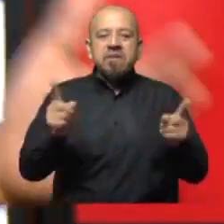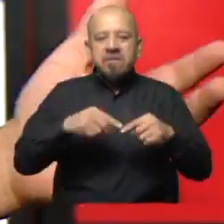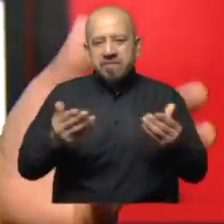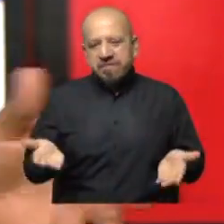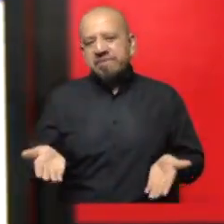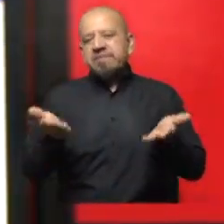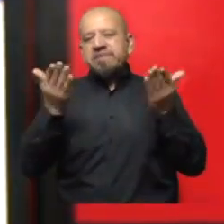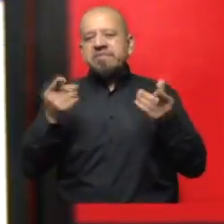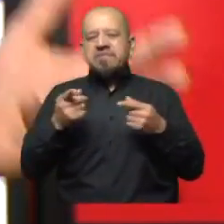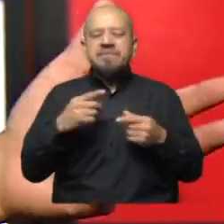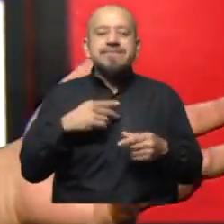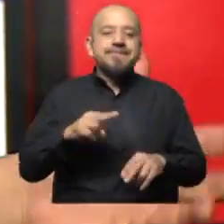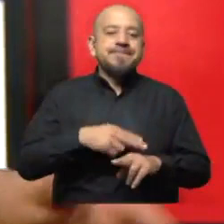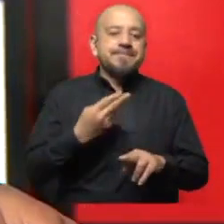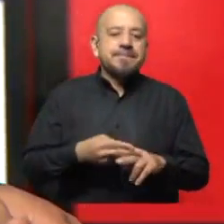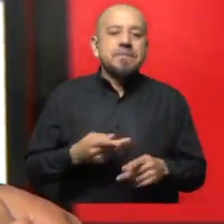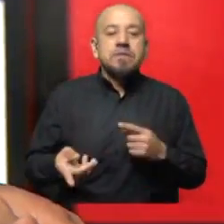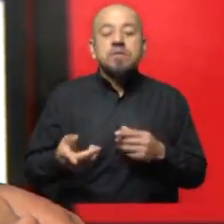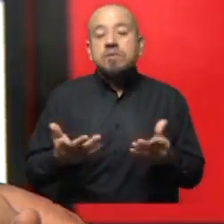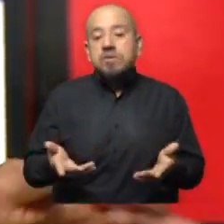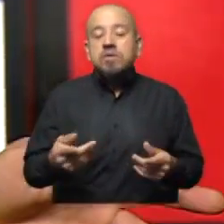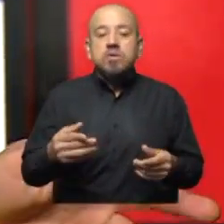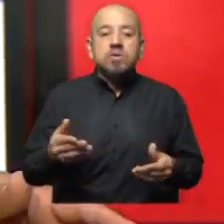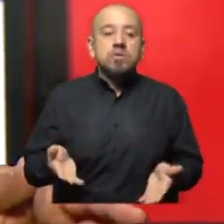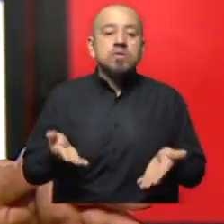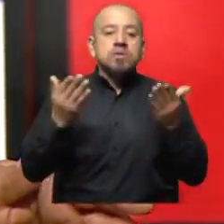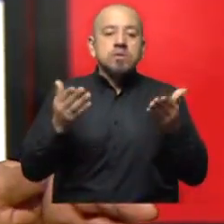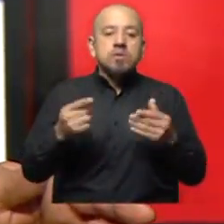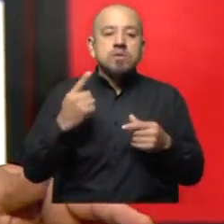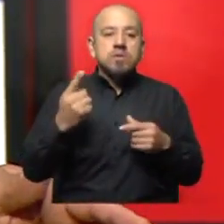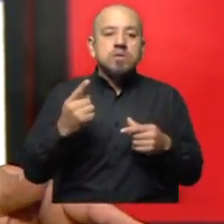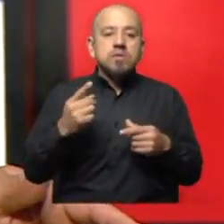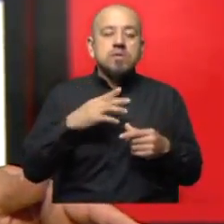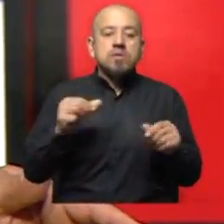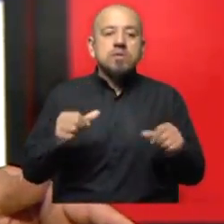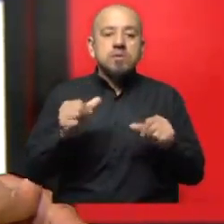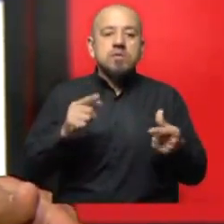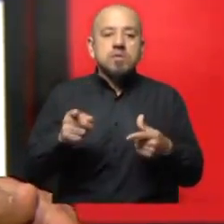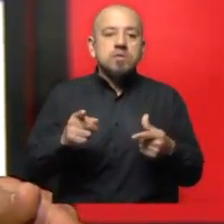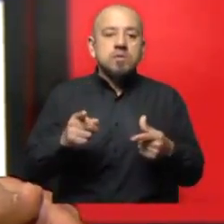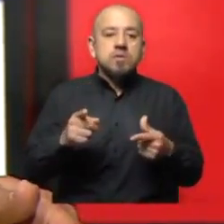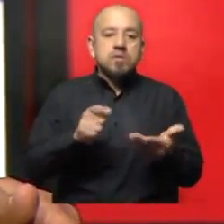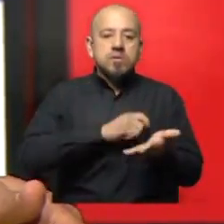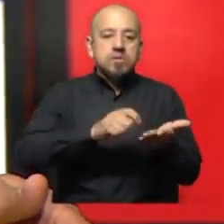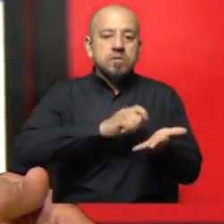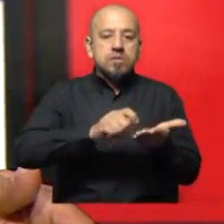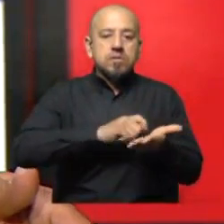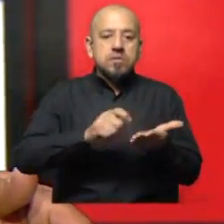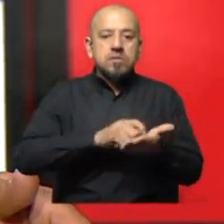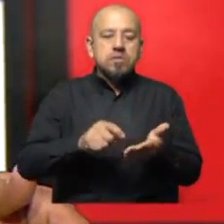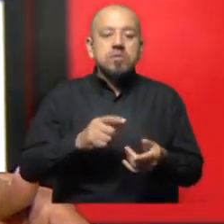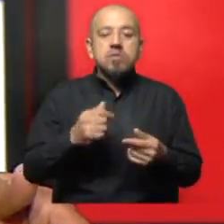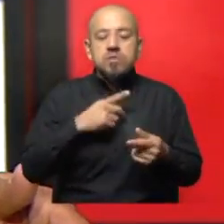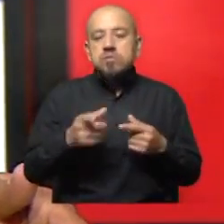que puede ser refresca y la cosa y es el primer disco que además también lo compongo ya queriendo que pasen algunas